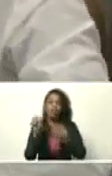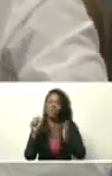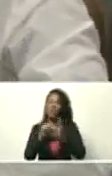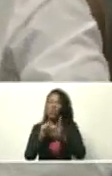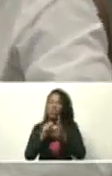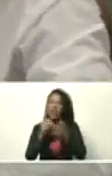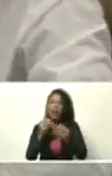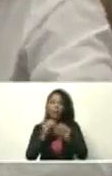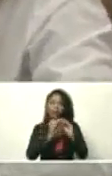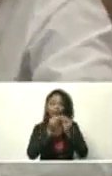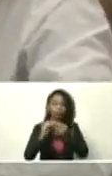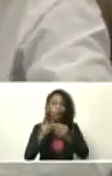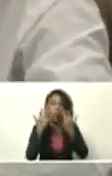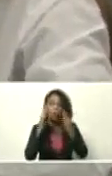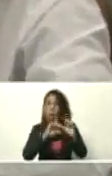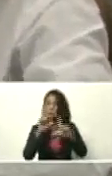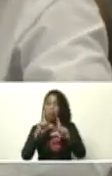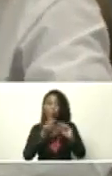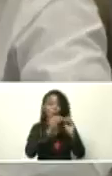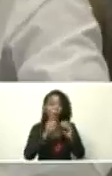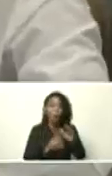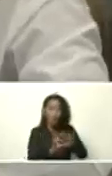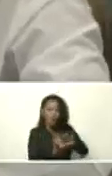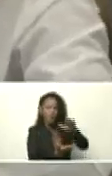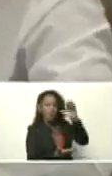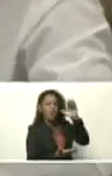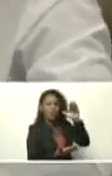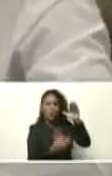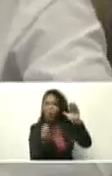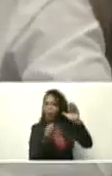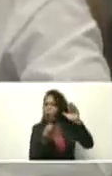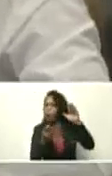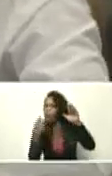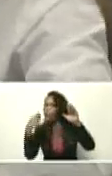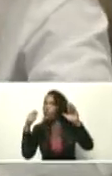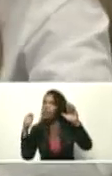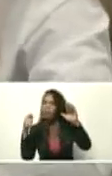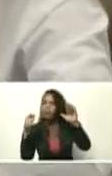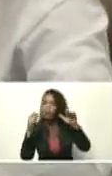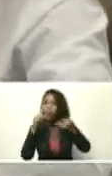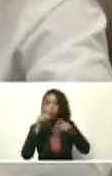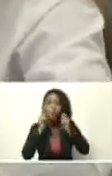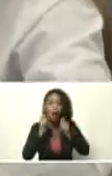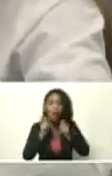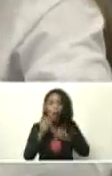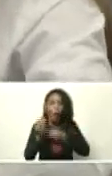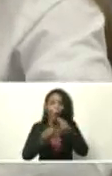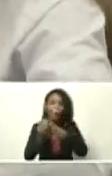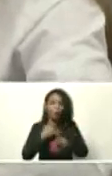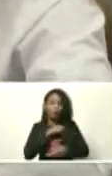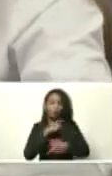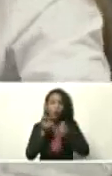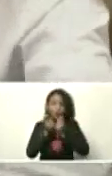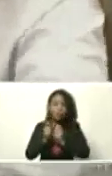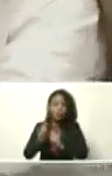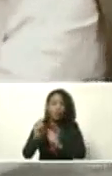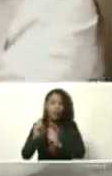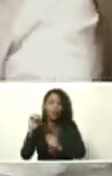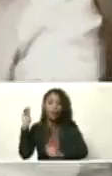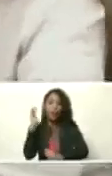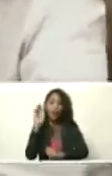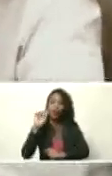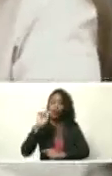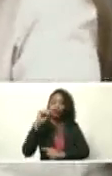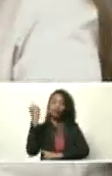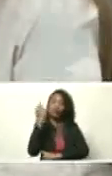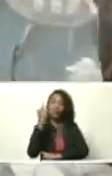sus productos en el mercado. Un mercado que además, y muchas veces es cruel. Hemos tratado de venir no